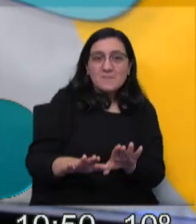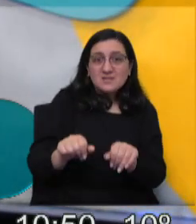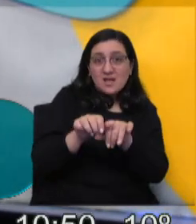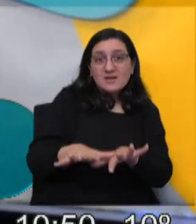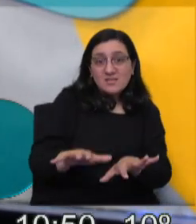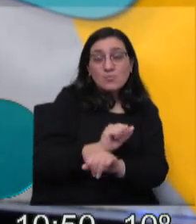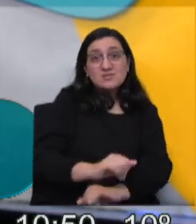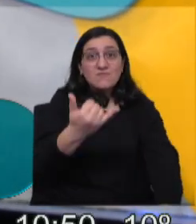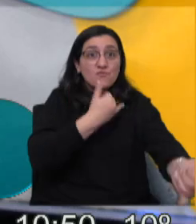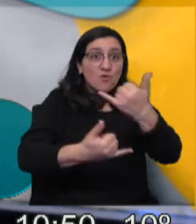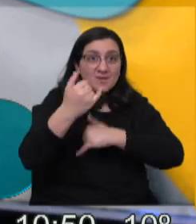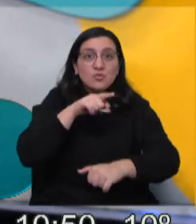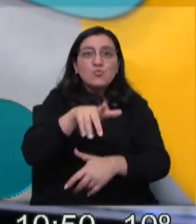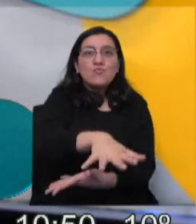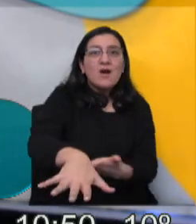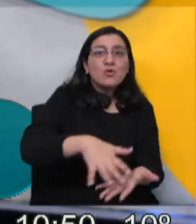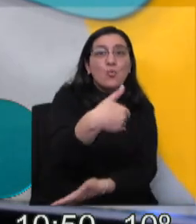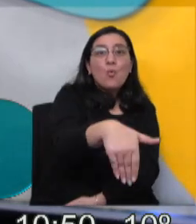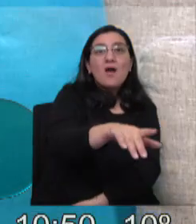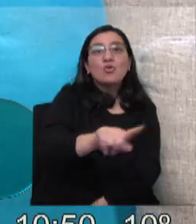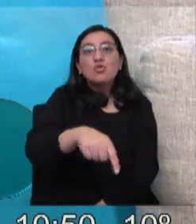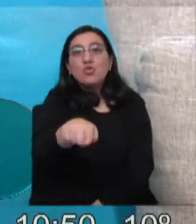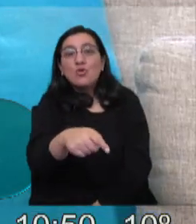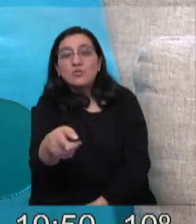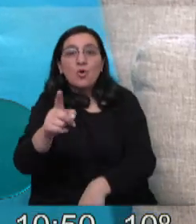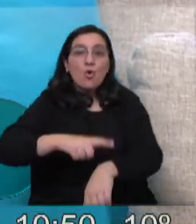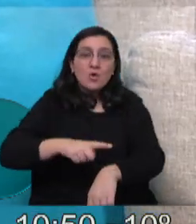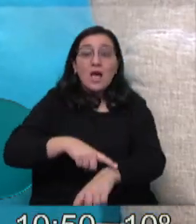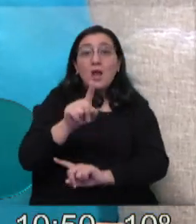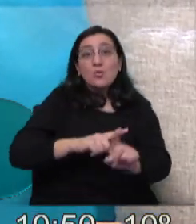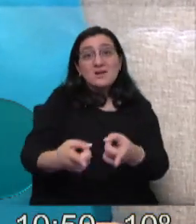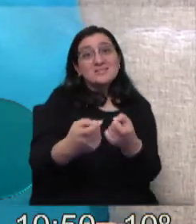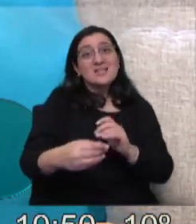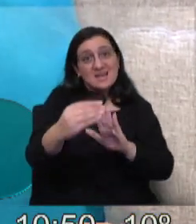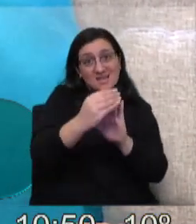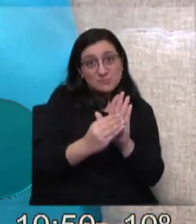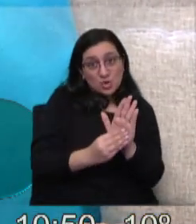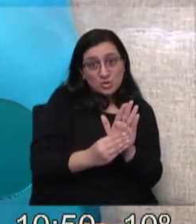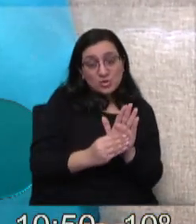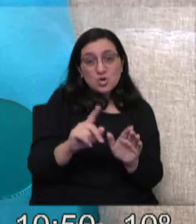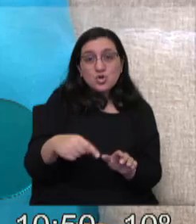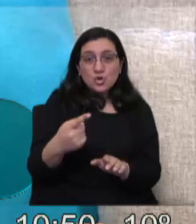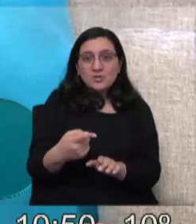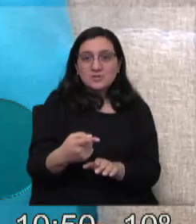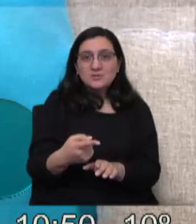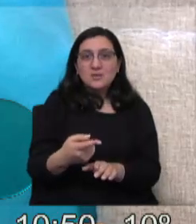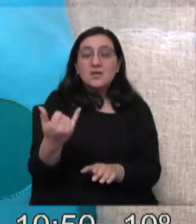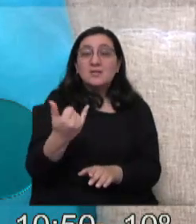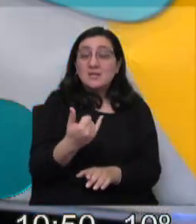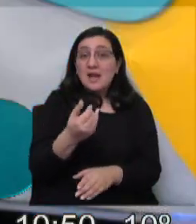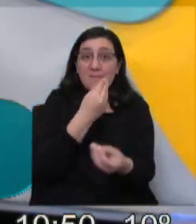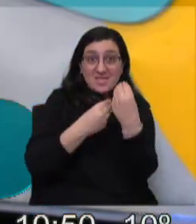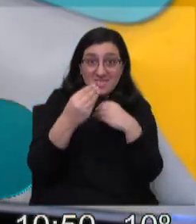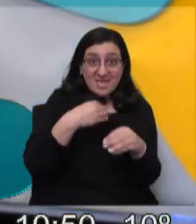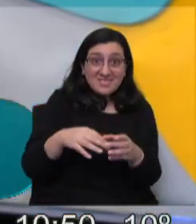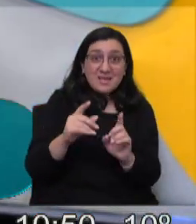podés informar en tu barrio cuándo es y dónde es. Porque hay algunas que son con inscripción y otras incluso actividades que tienen incluida la merienda. Ah, eso es lo que iba a decir,